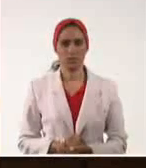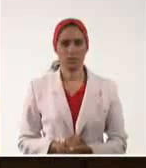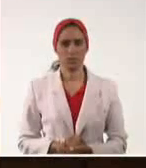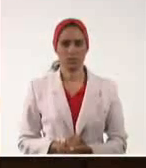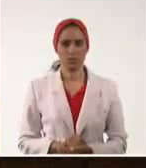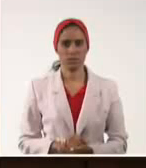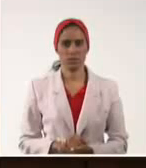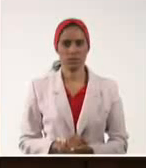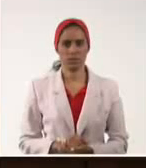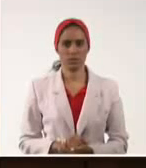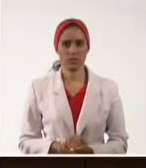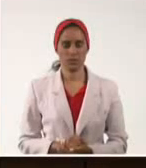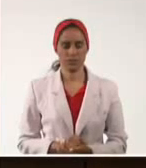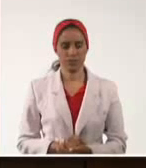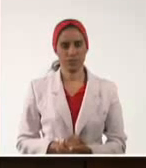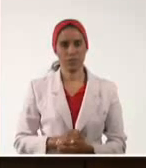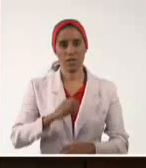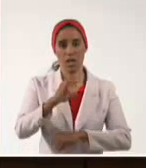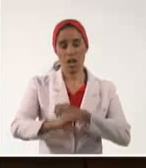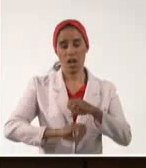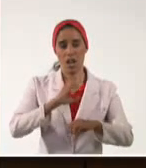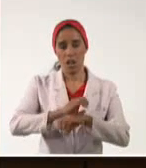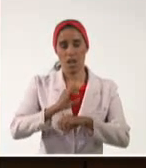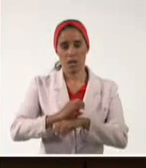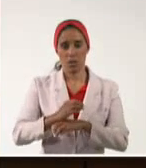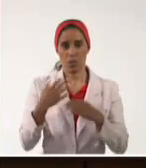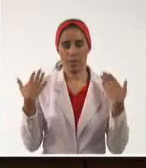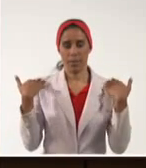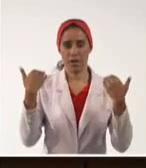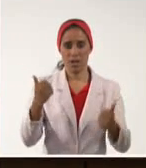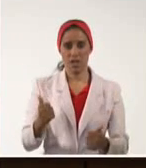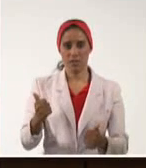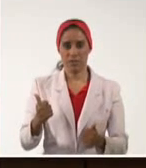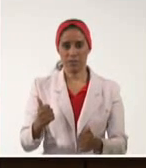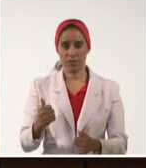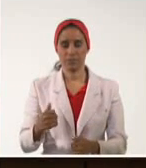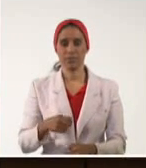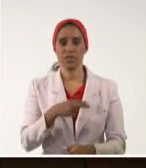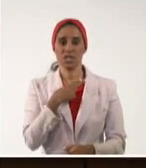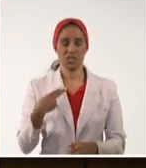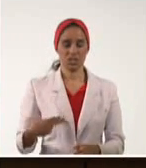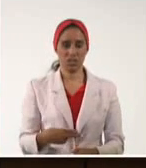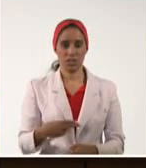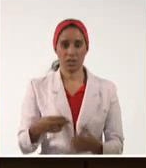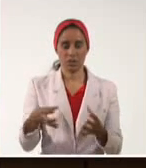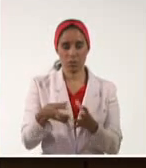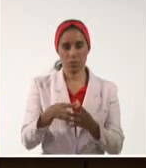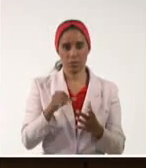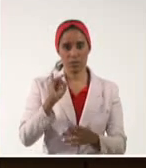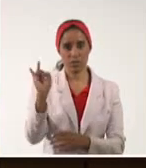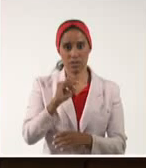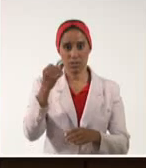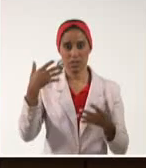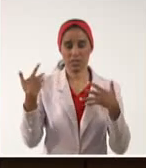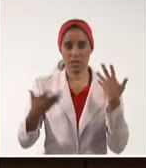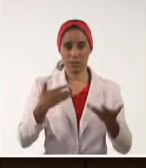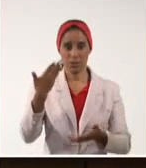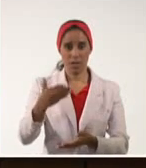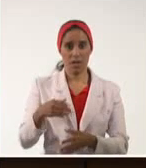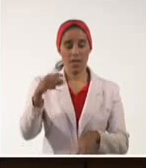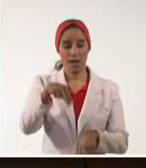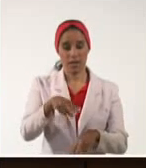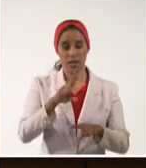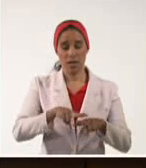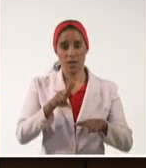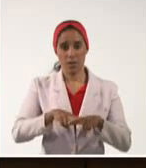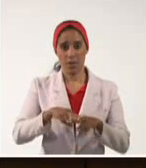La cumbre de jefes de Estado y de Gobierno del Grupo de los 77 y China, celebrada aquí en La Habana en el mes de septiembre, reforzó